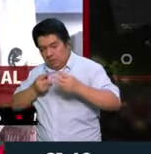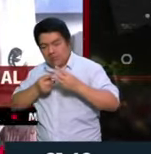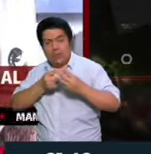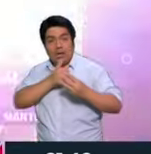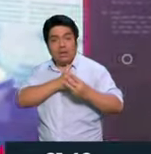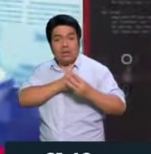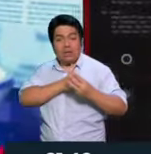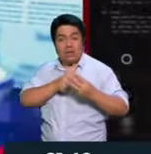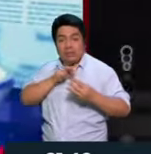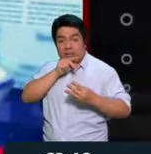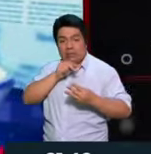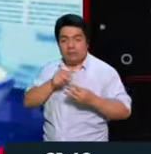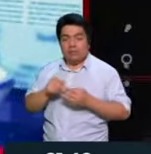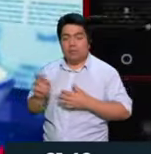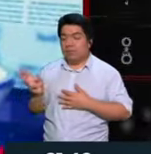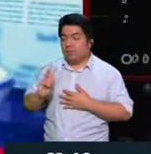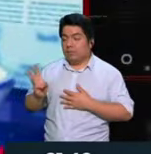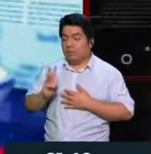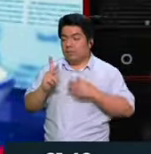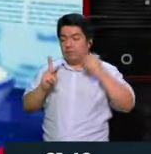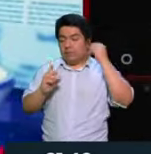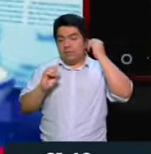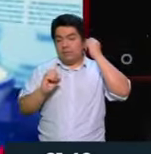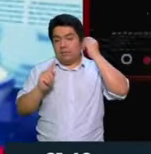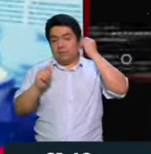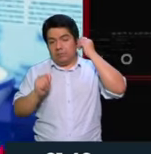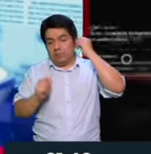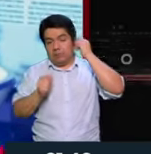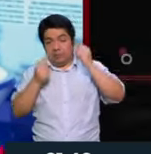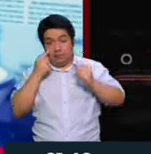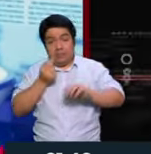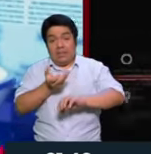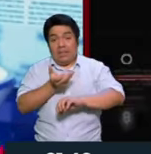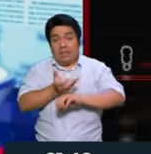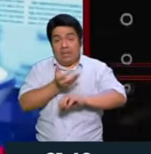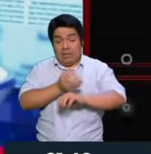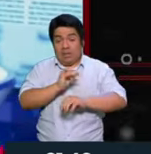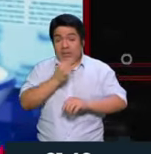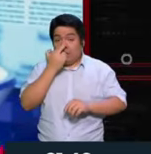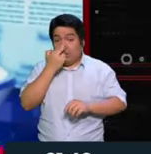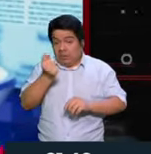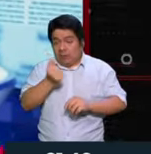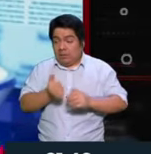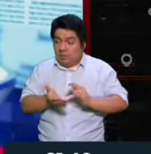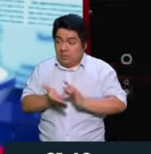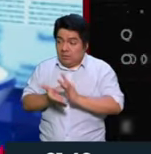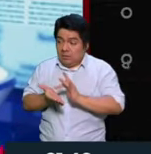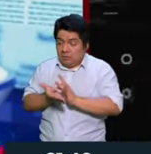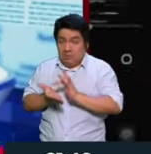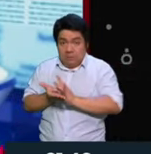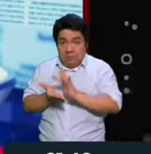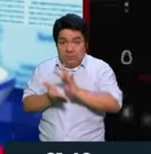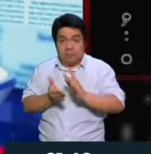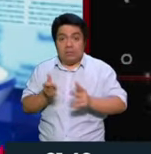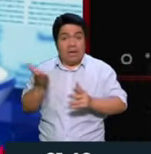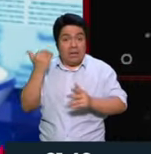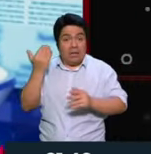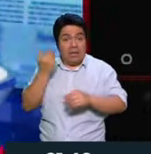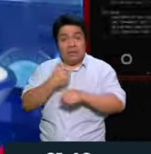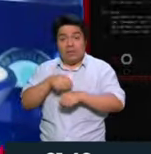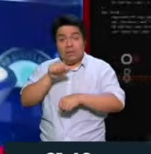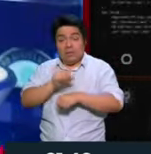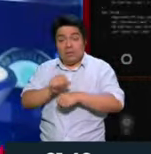y Canadá. El Washington Post aseguró que Estados Unidos tiene razón en intervenir apoyando la advertencia que la semana pasada